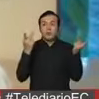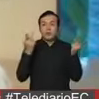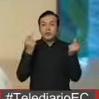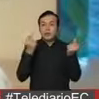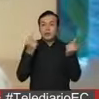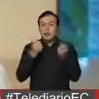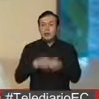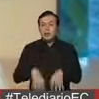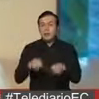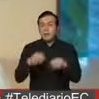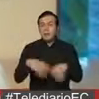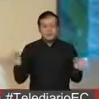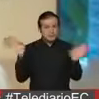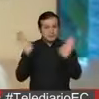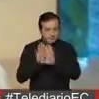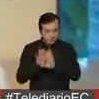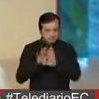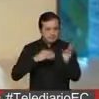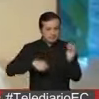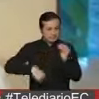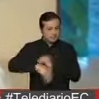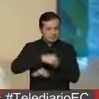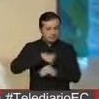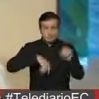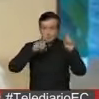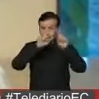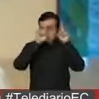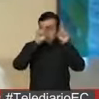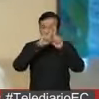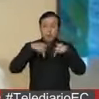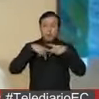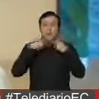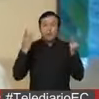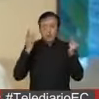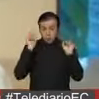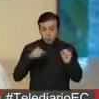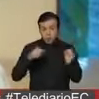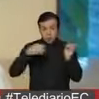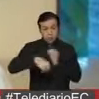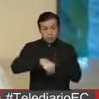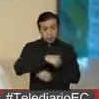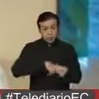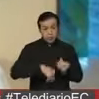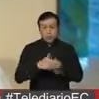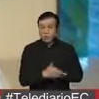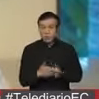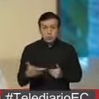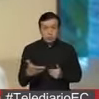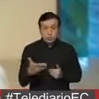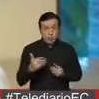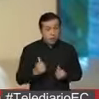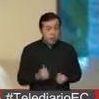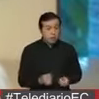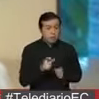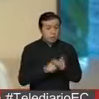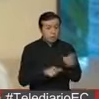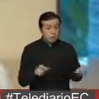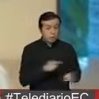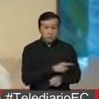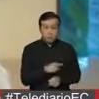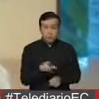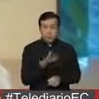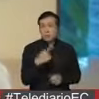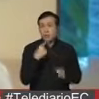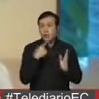de recursos, desinvertir de aquellas empresas públicas que pueden ser rentables, pero que al final del día no están invirtiendo en el ciudadano. Pensemos